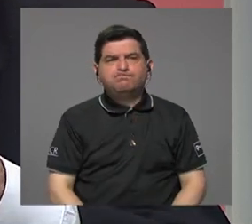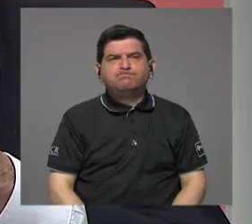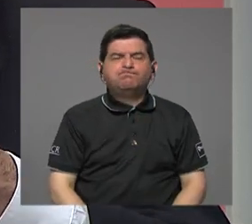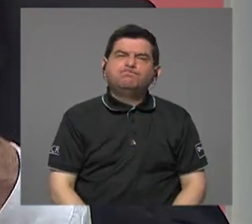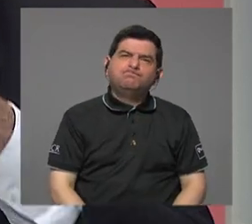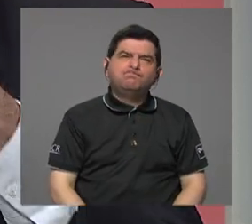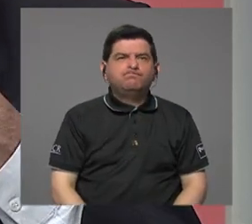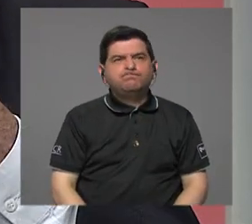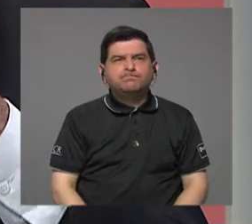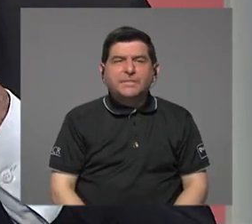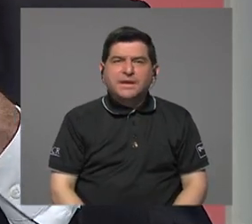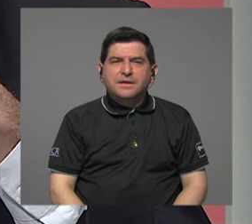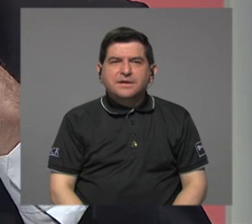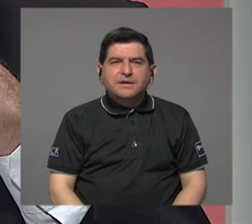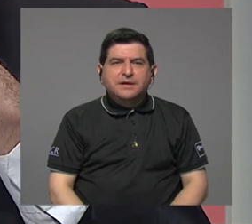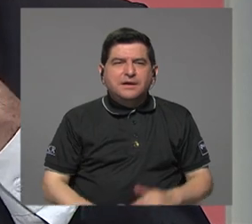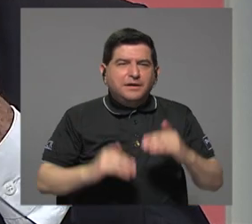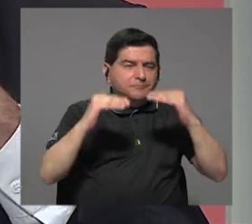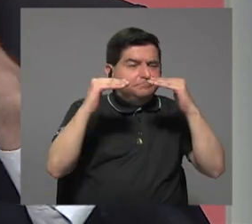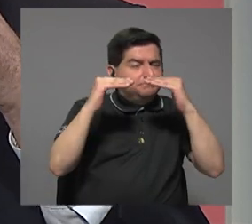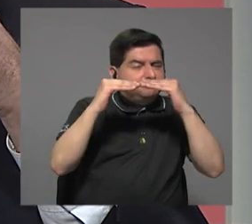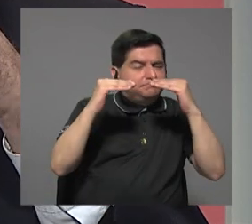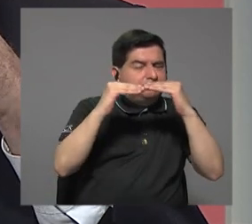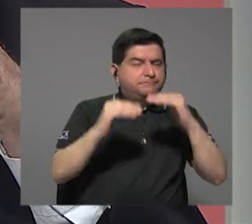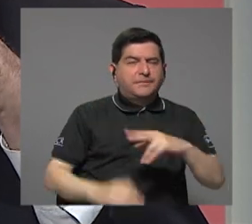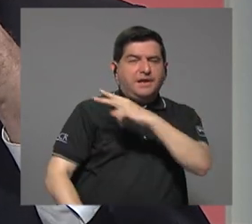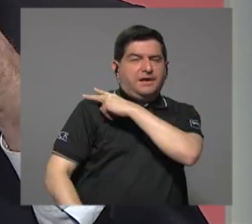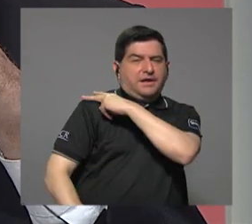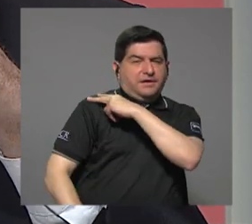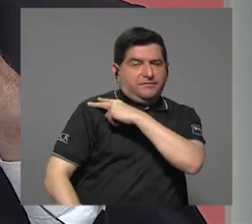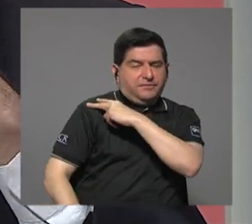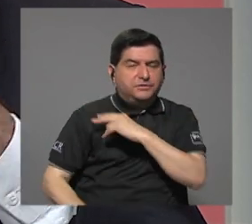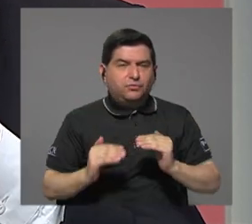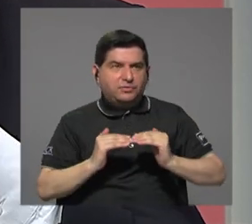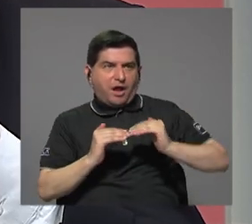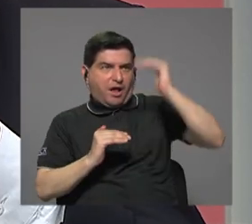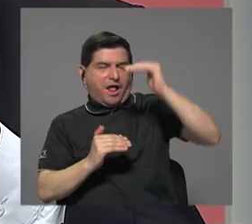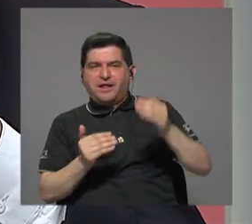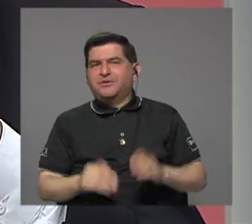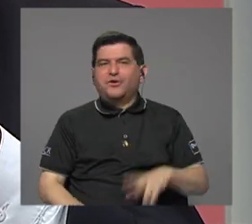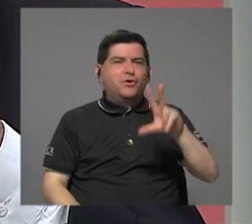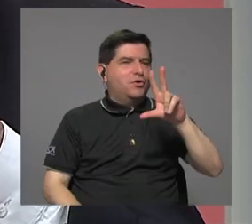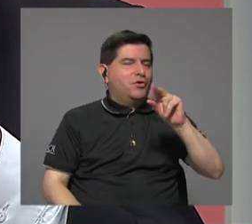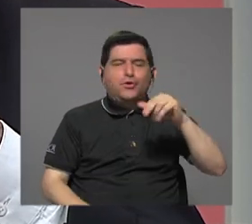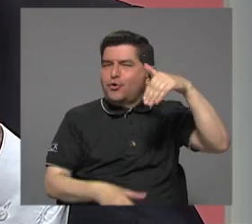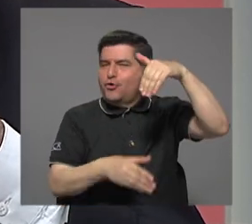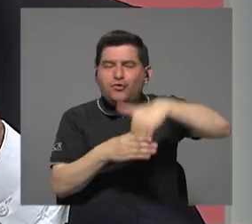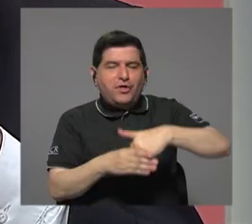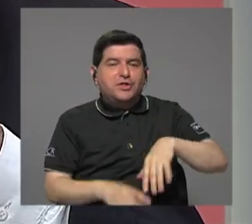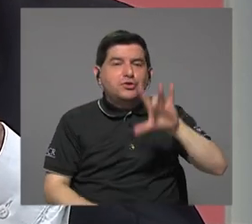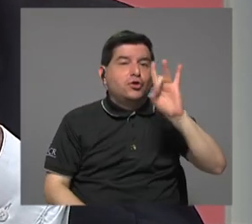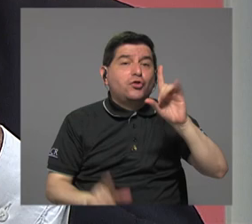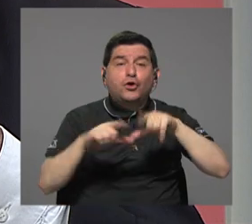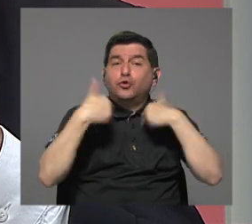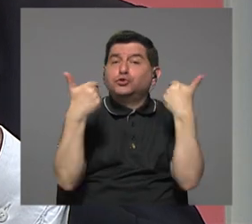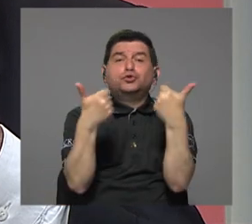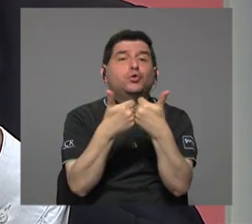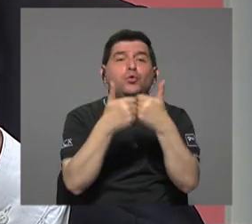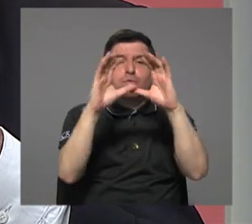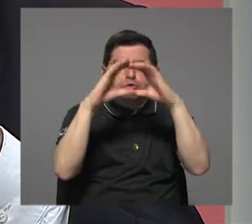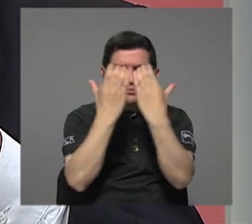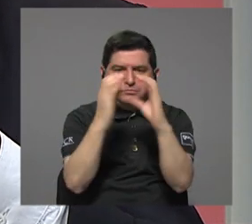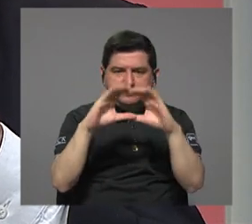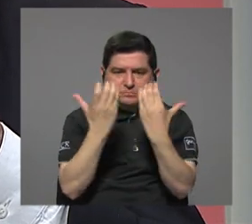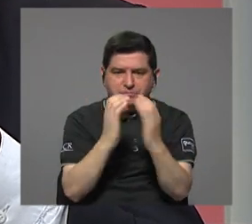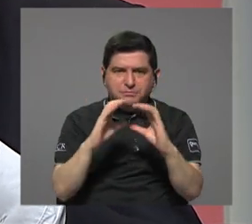ciertos niveles jerárquicos muy altos que no cabían dentro de las ocho familias y